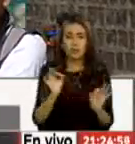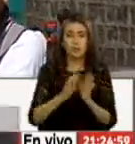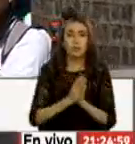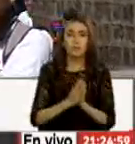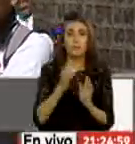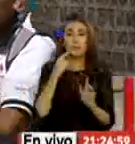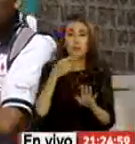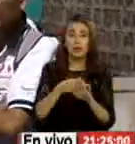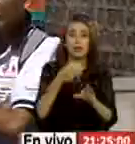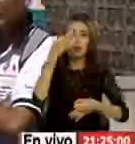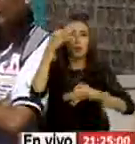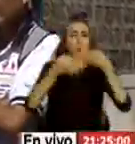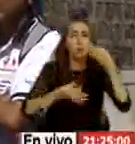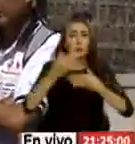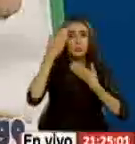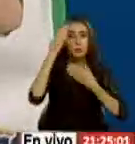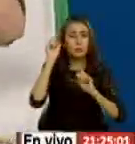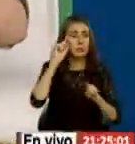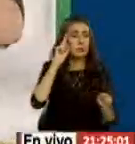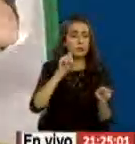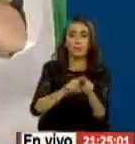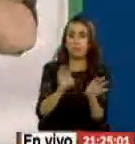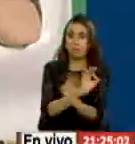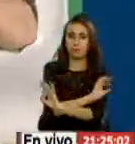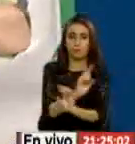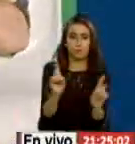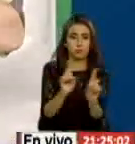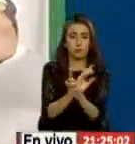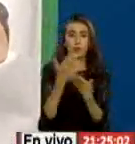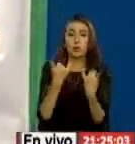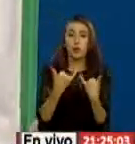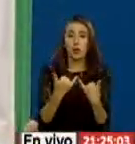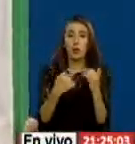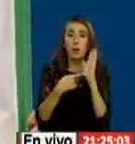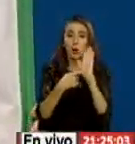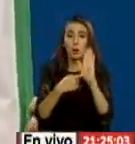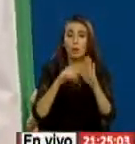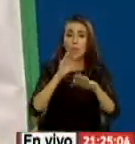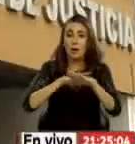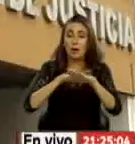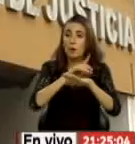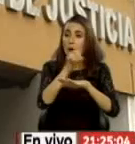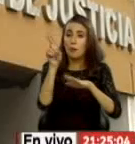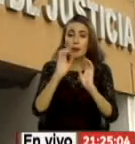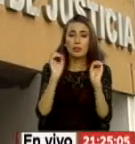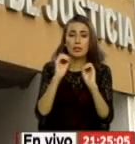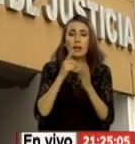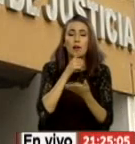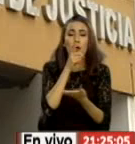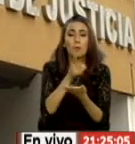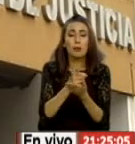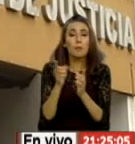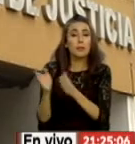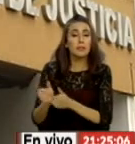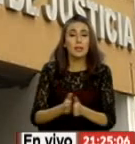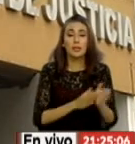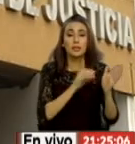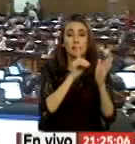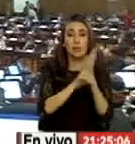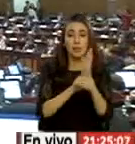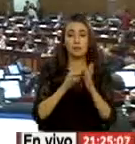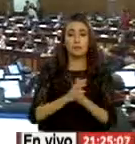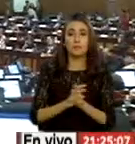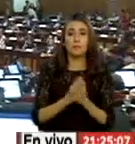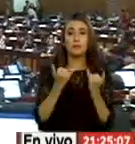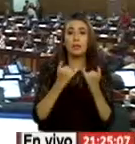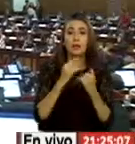se opone al enjuiciamiento político debido a que la figura de asociación ilícita de la que se le acusa a Glass no se contempla dentro de las causales establecidas